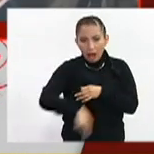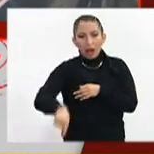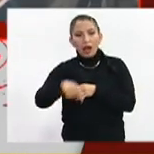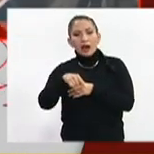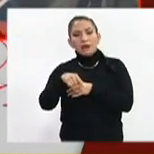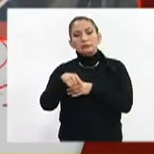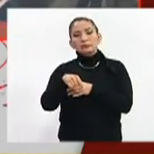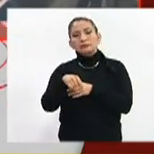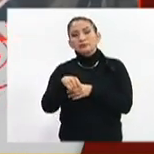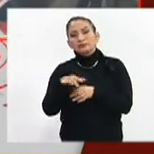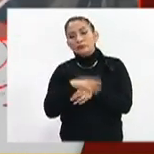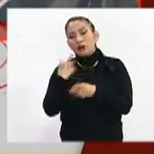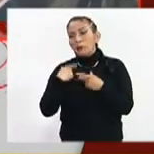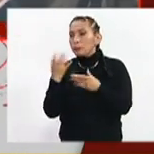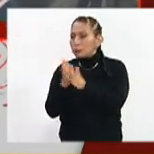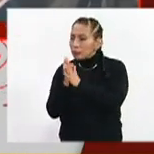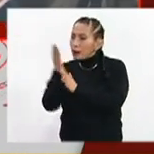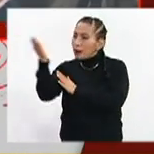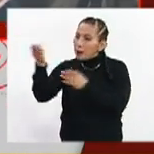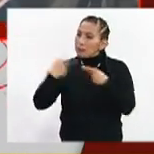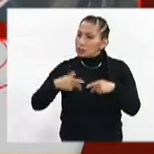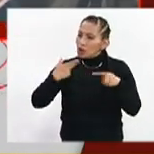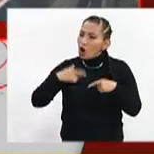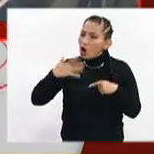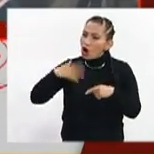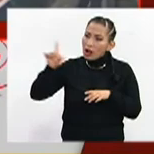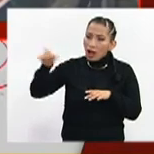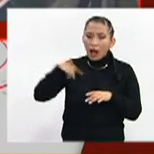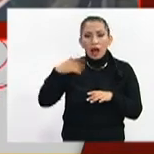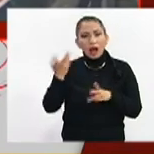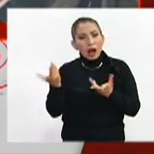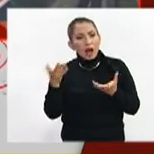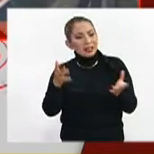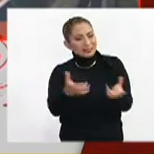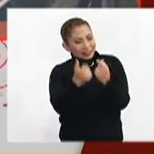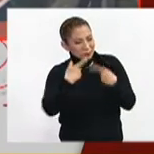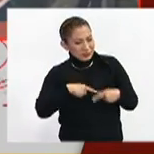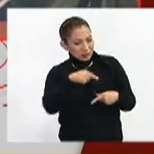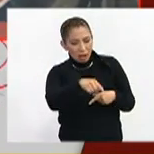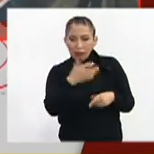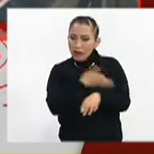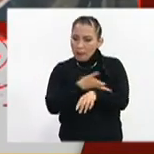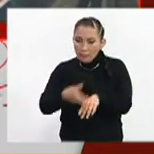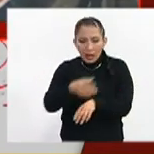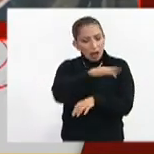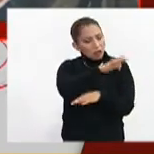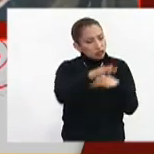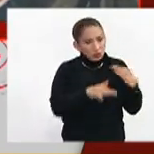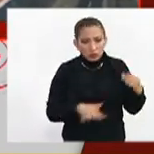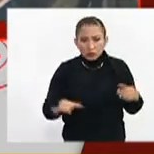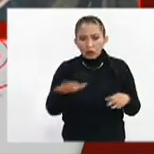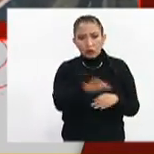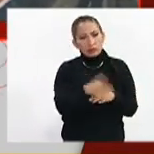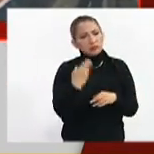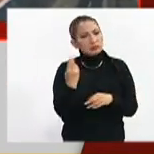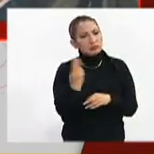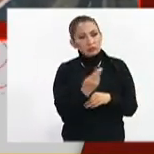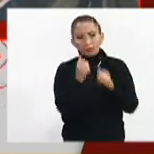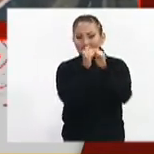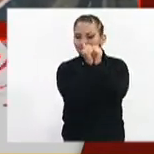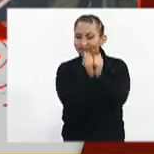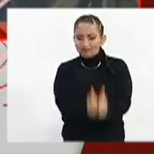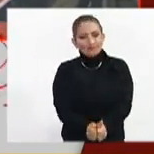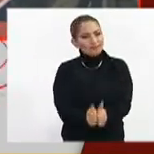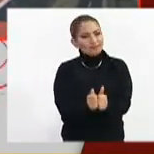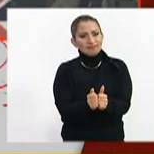a la población y a todos los que han estado, a los rescatistas, a los familiares, a todos los que hemos estado aquí,